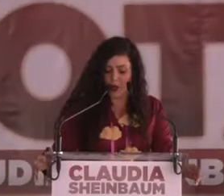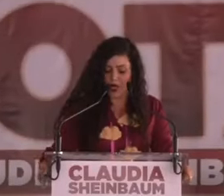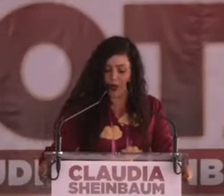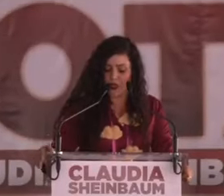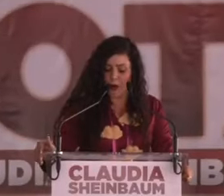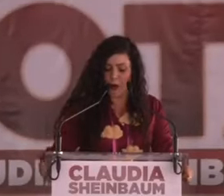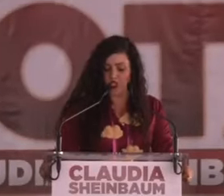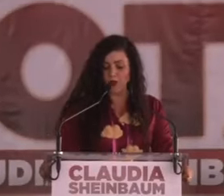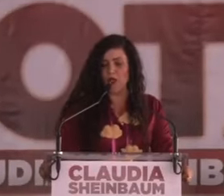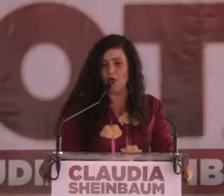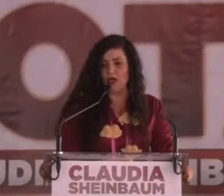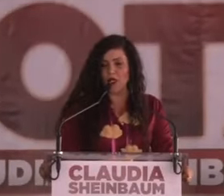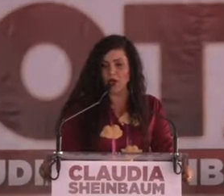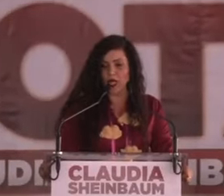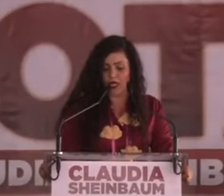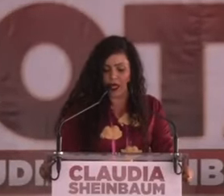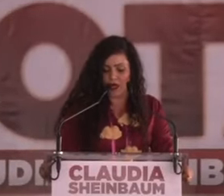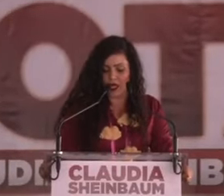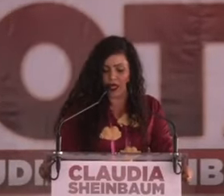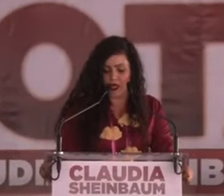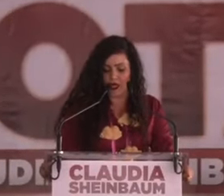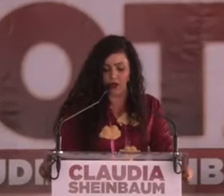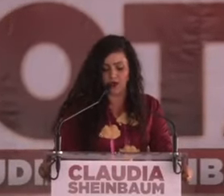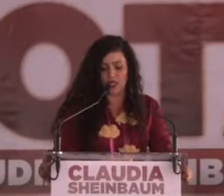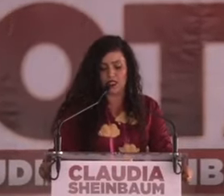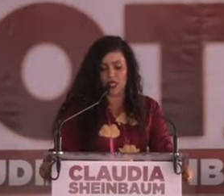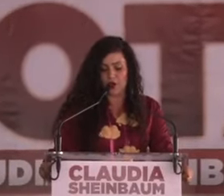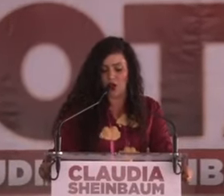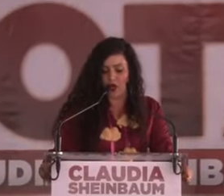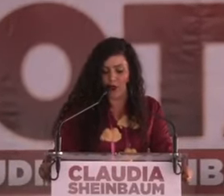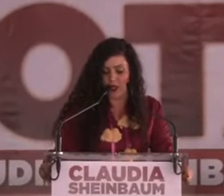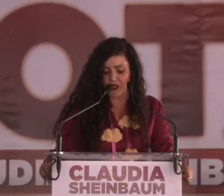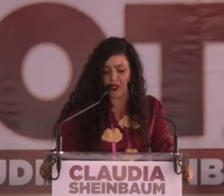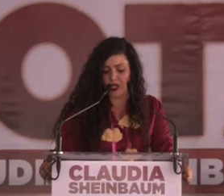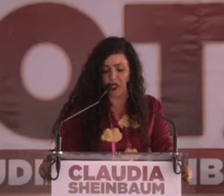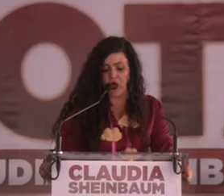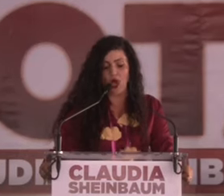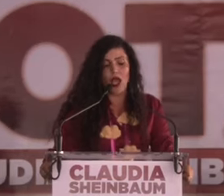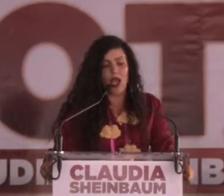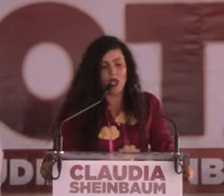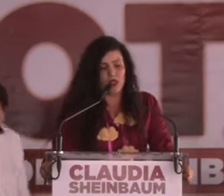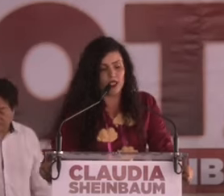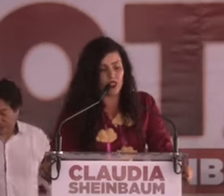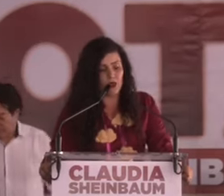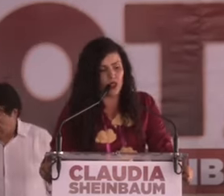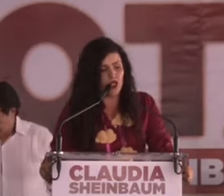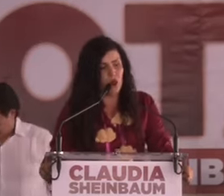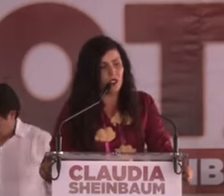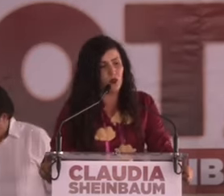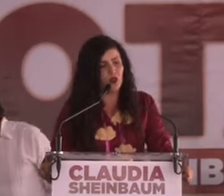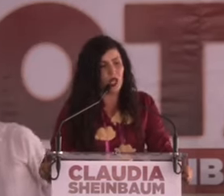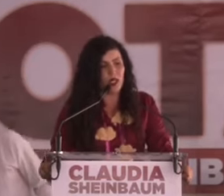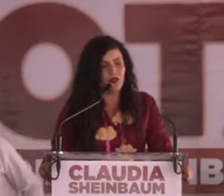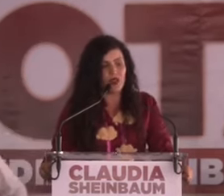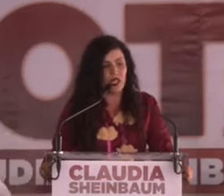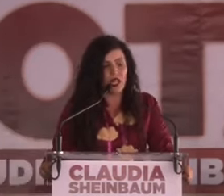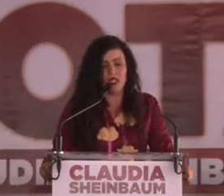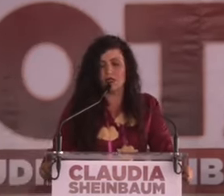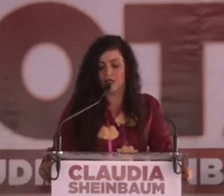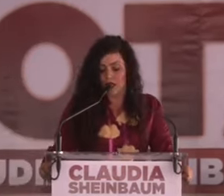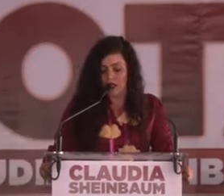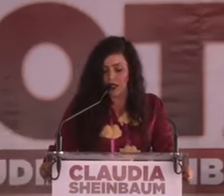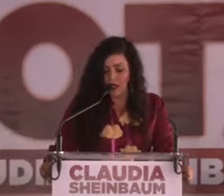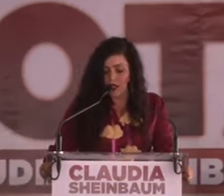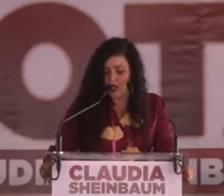Gracias también a nuestra próxima gobernadora, Claudia Delgadillo. Y saludo con aprecio y cariño a nuestras próximas diputadas